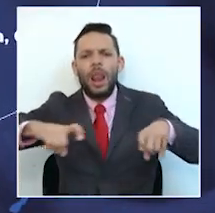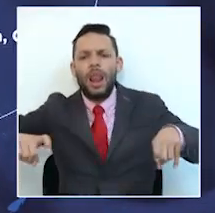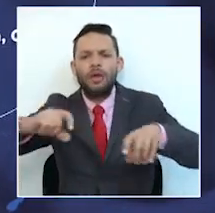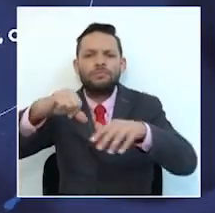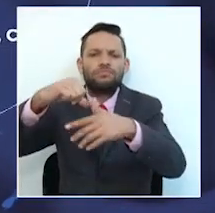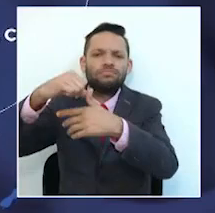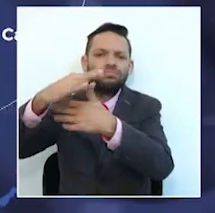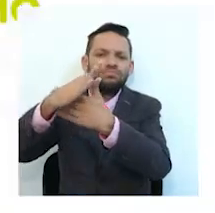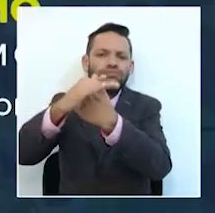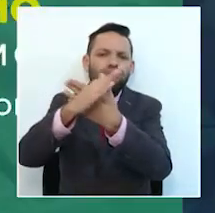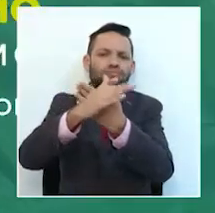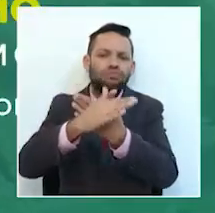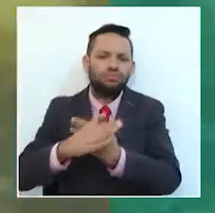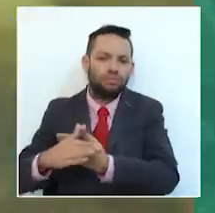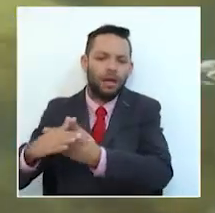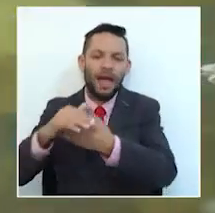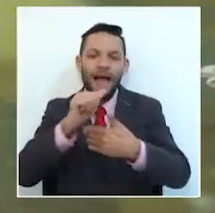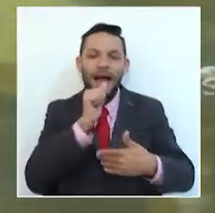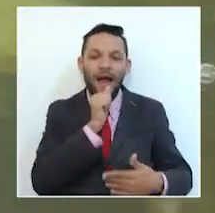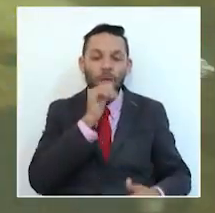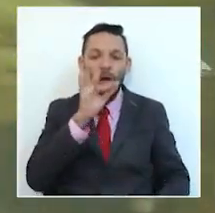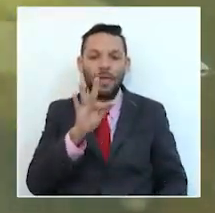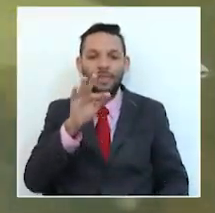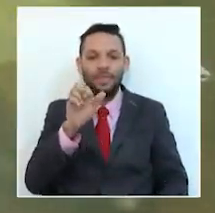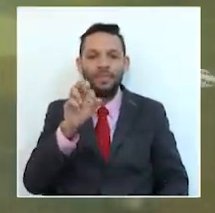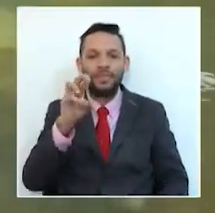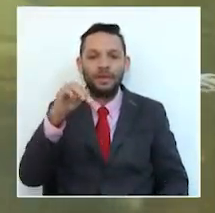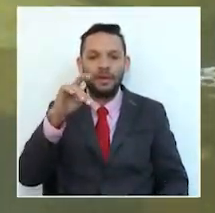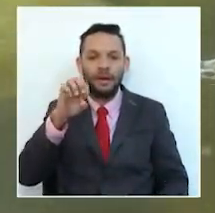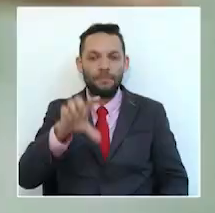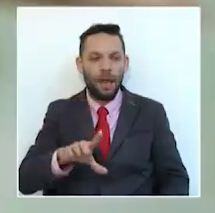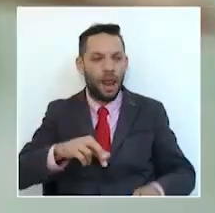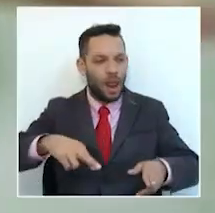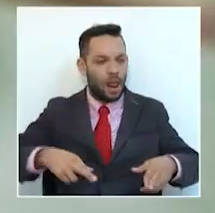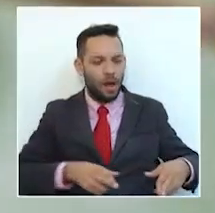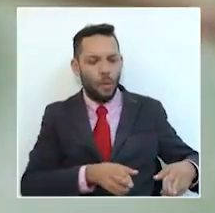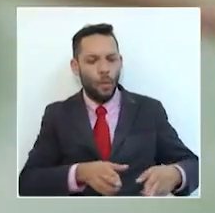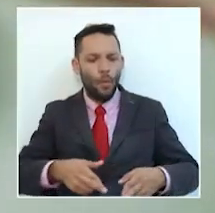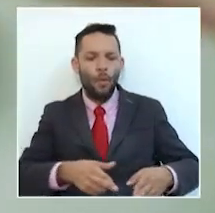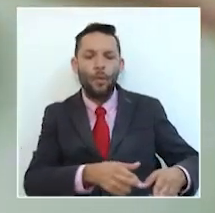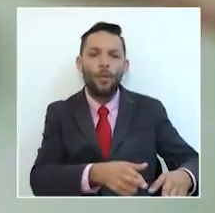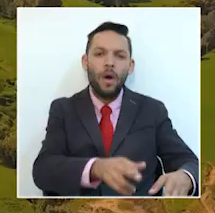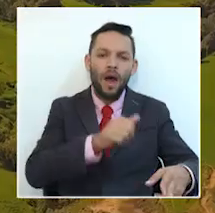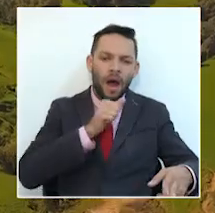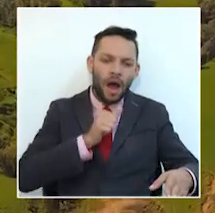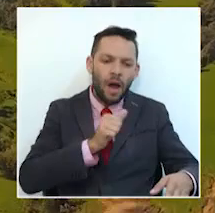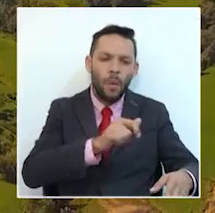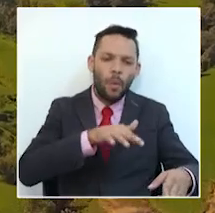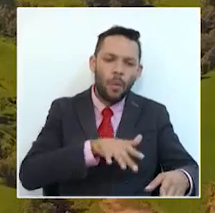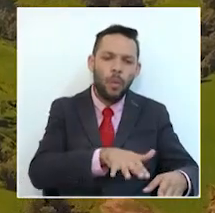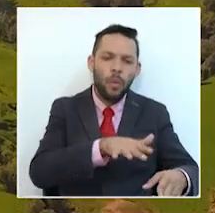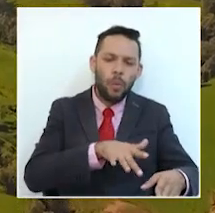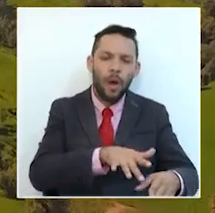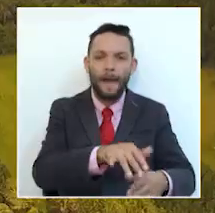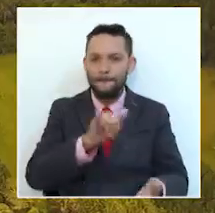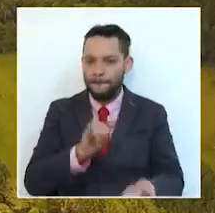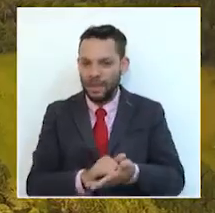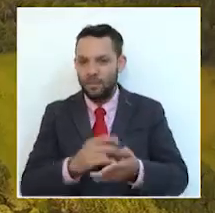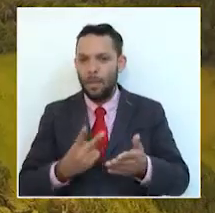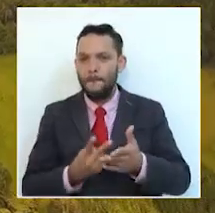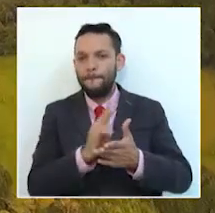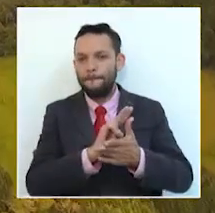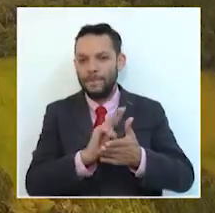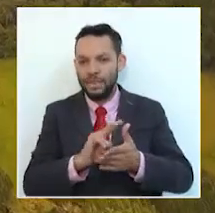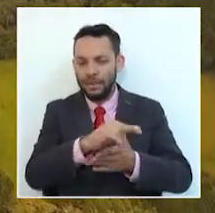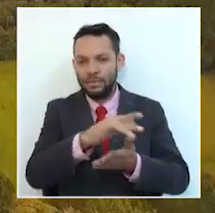aves y cálidas aguas termales que hacen parte de la ruta termal de colombia villamaría se convertirá en el epicentro de un evento